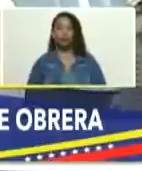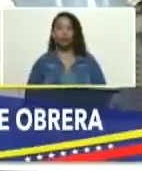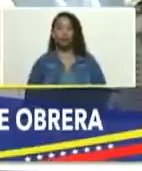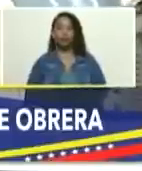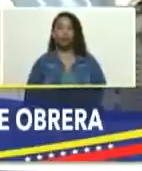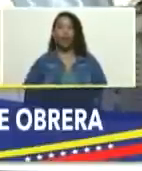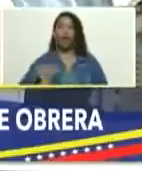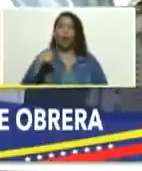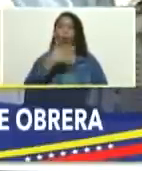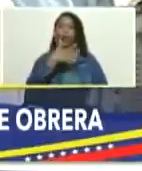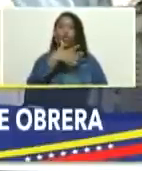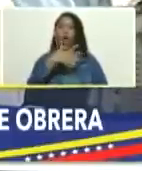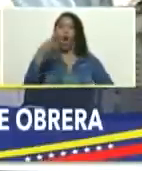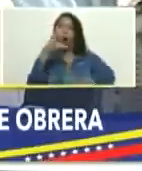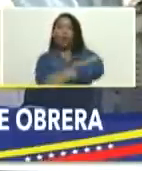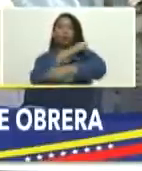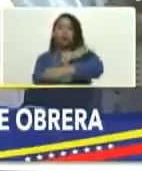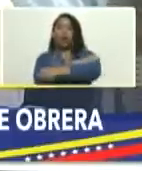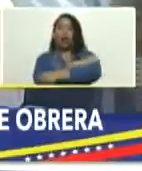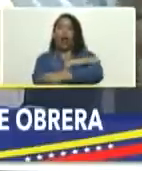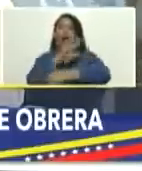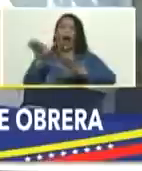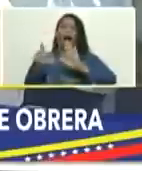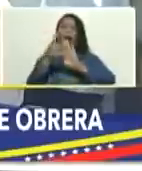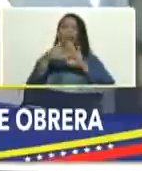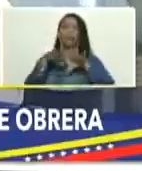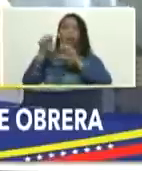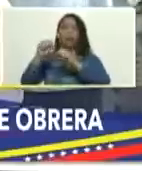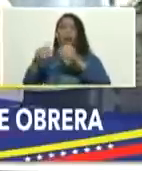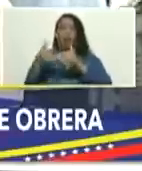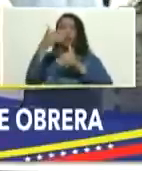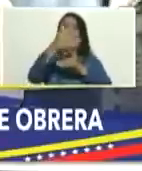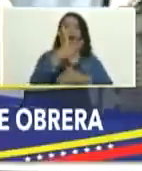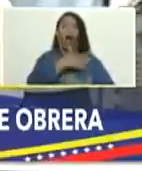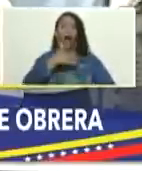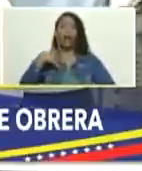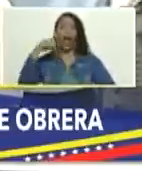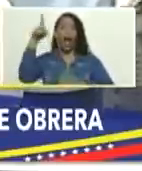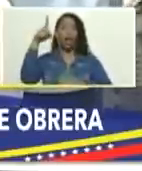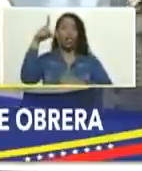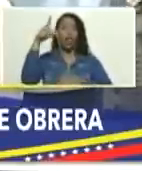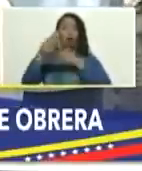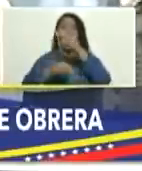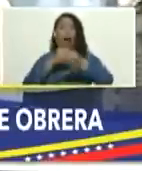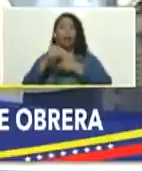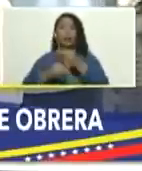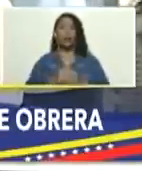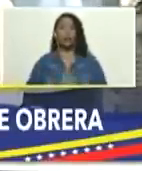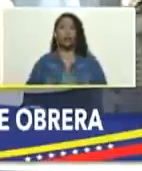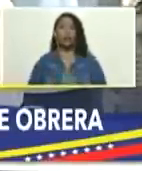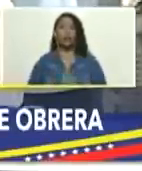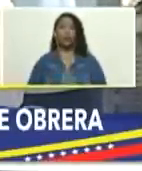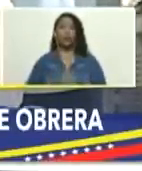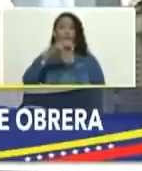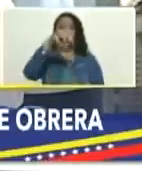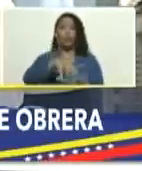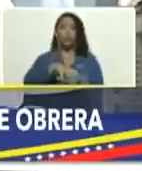cuando la derecha proimperialista, el imperialismo, creían que ya tenían el mandado hecho.